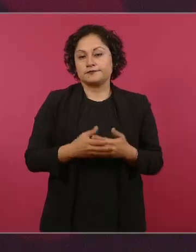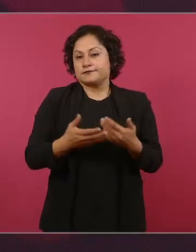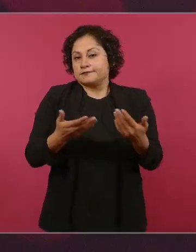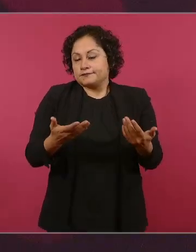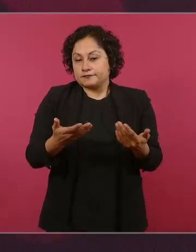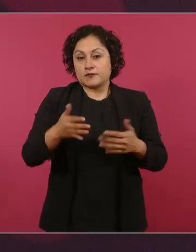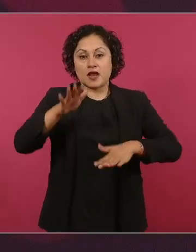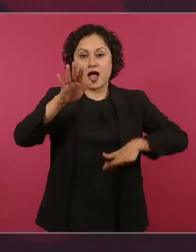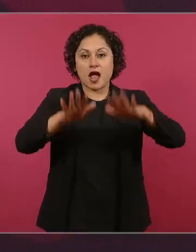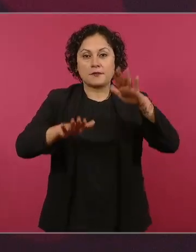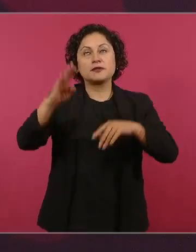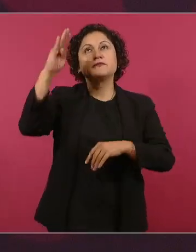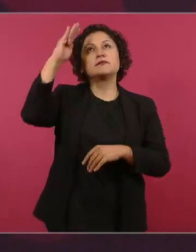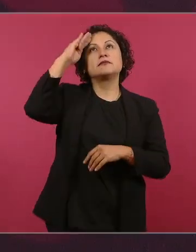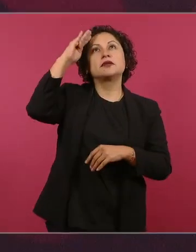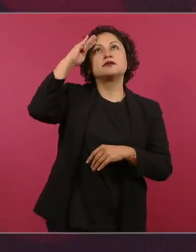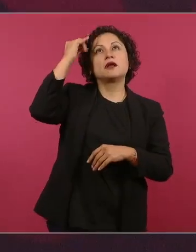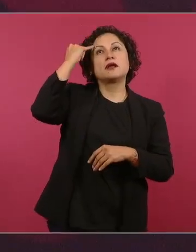pues.